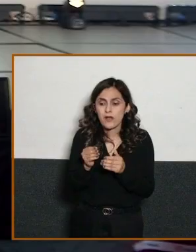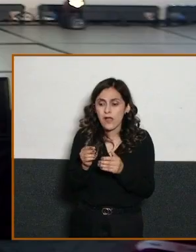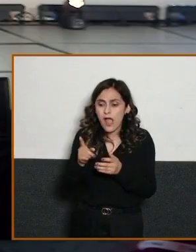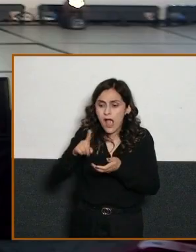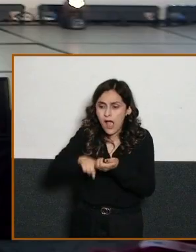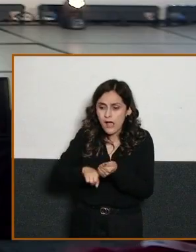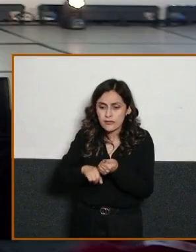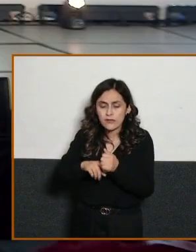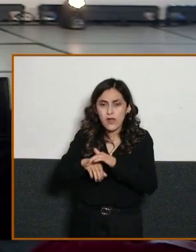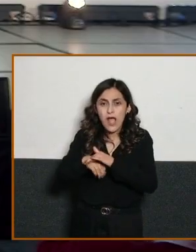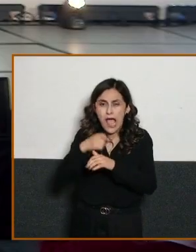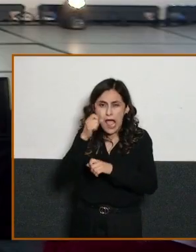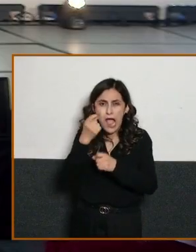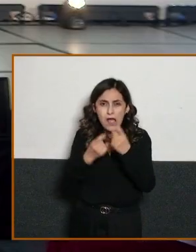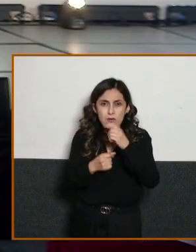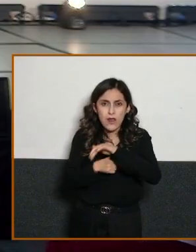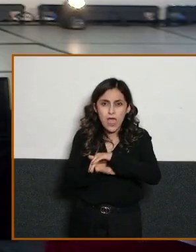sistemáticos en